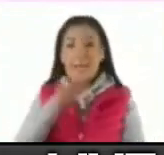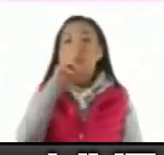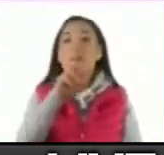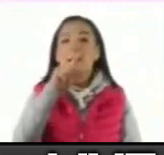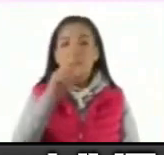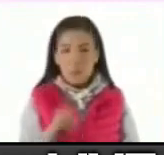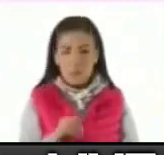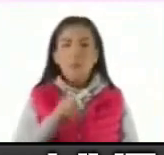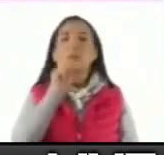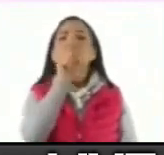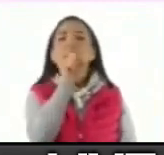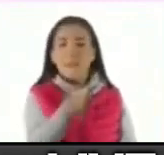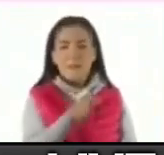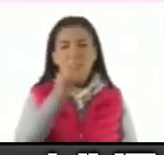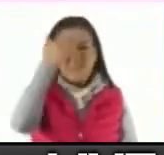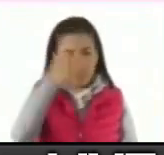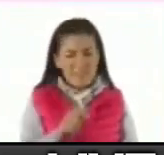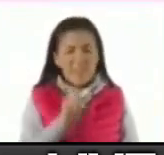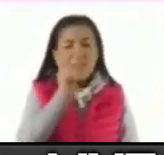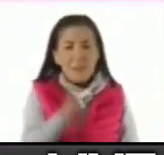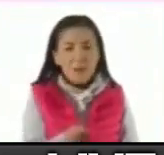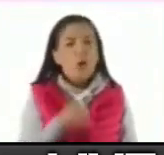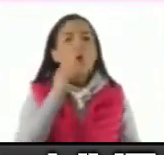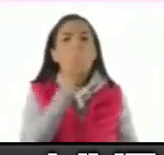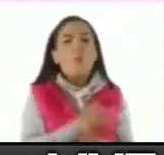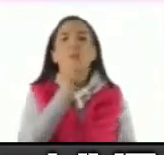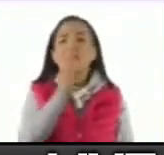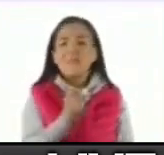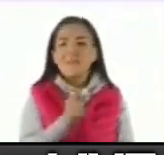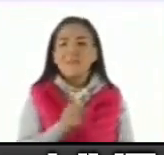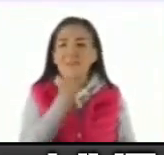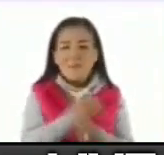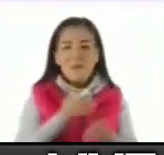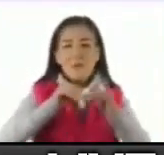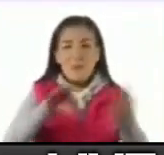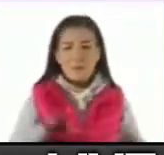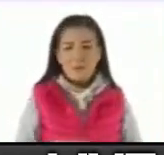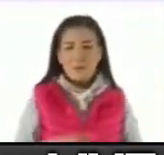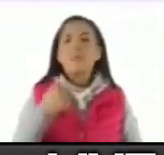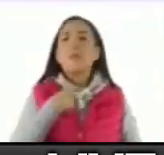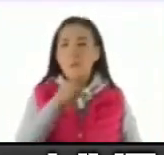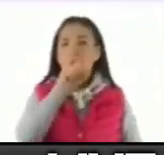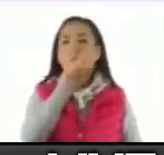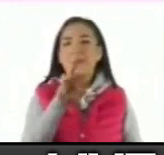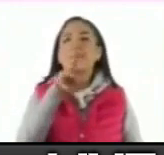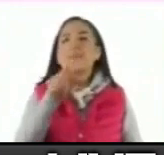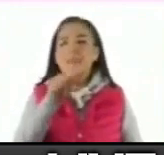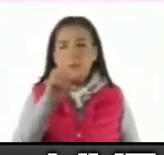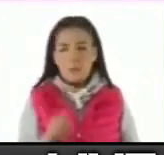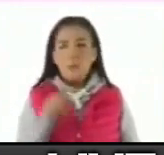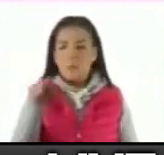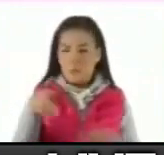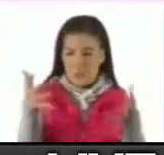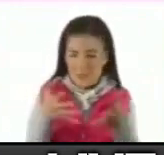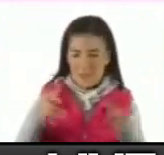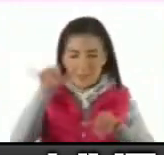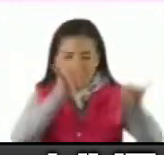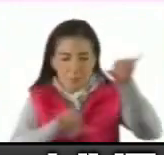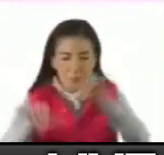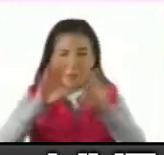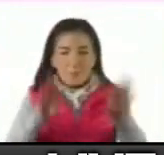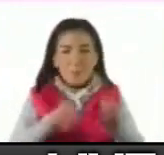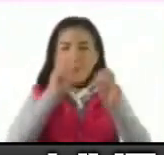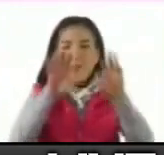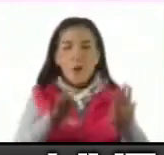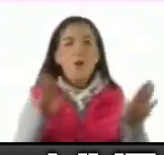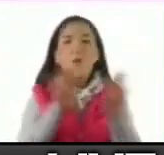incluye el ¿sabían qué? Y el dato curioso del día de hoy. Yo también la reto a que realice trucos de magia por medio de